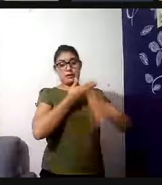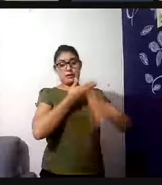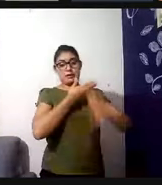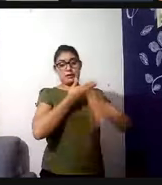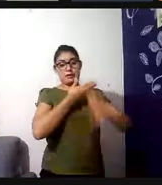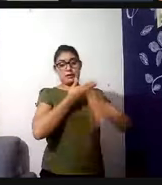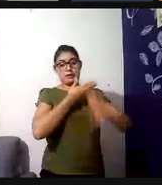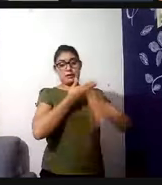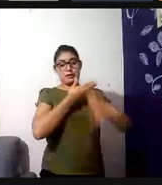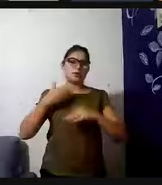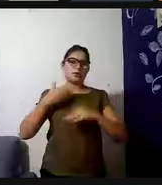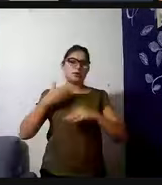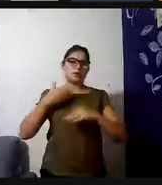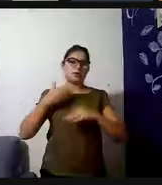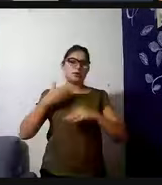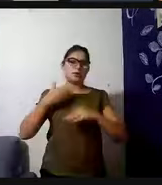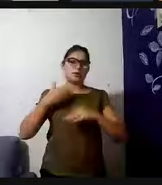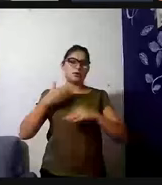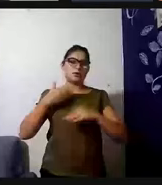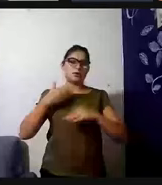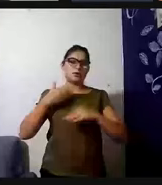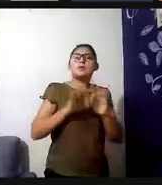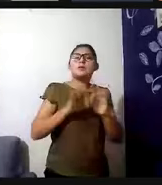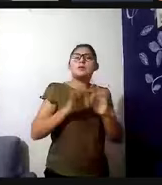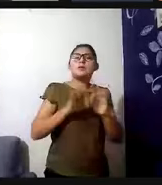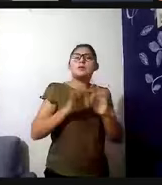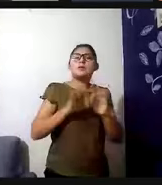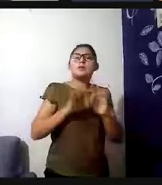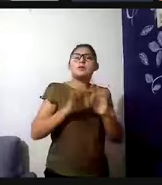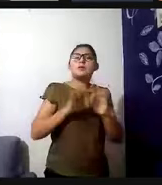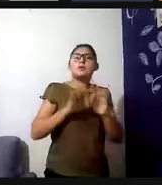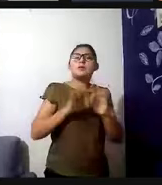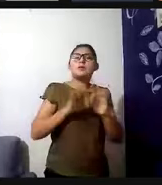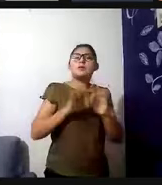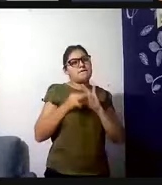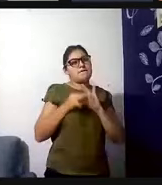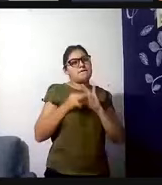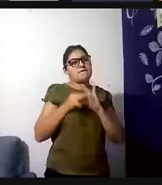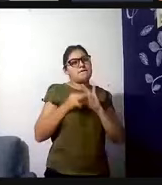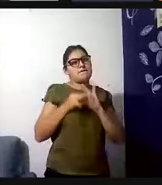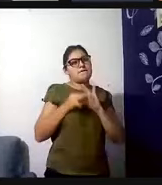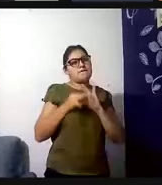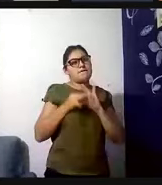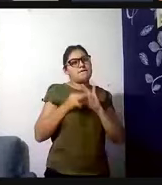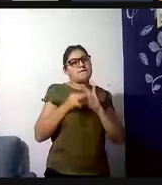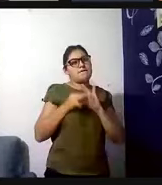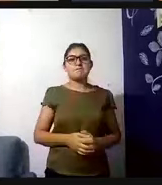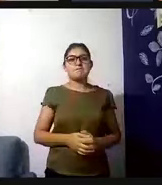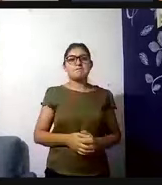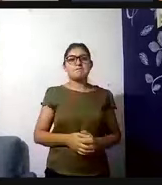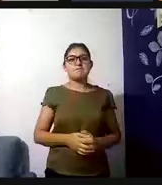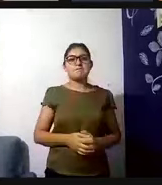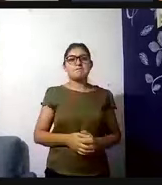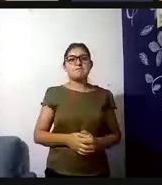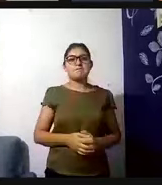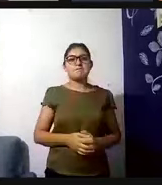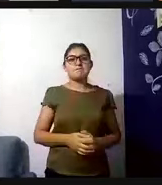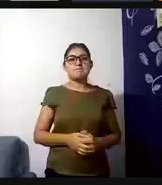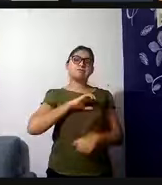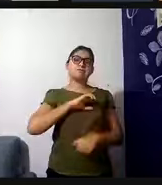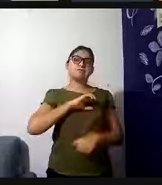afectivos. Mi querida Trixia, se nos ha acabado el tiempo y te agradezco profundamente